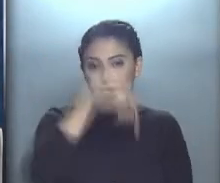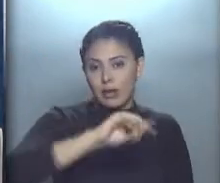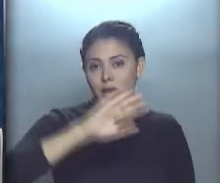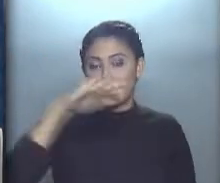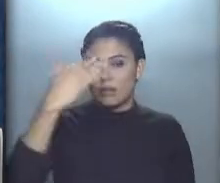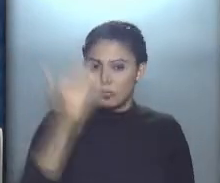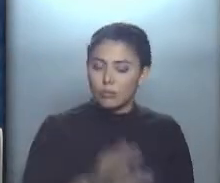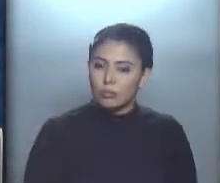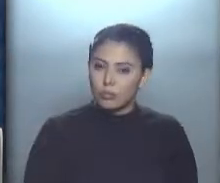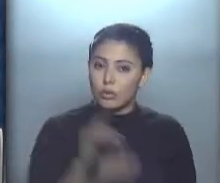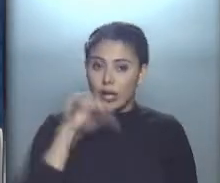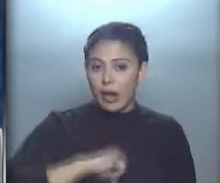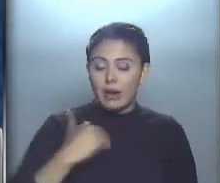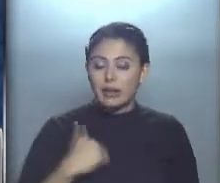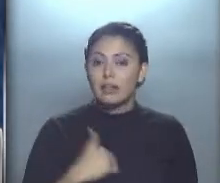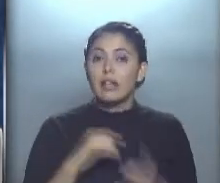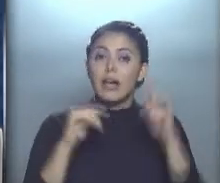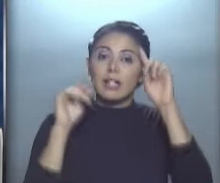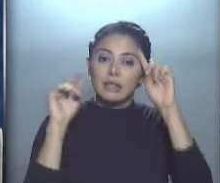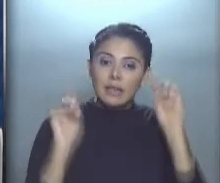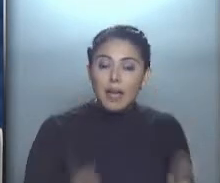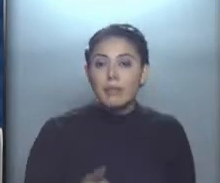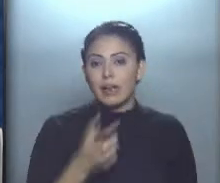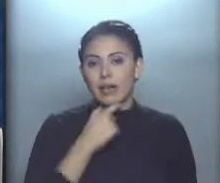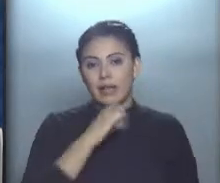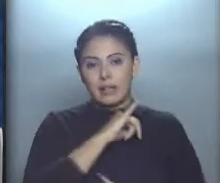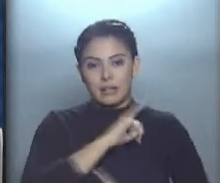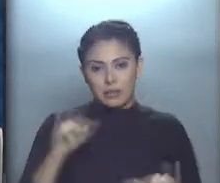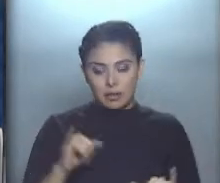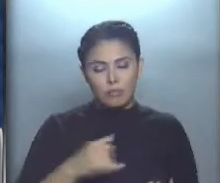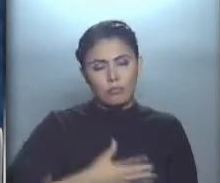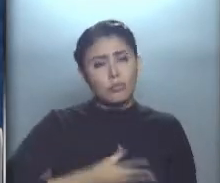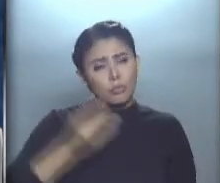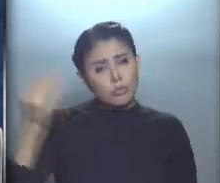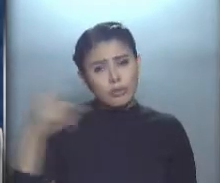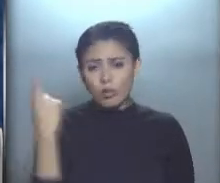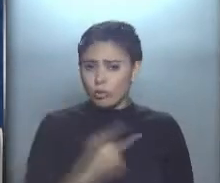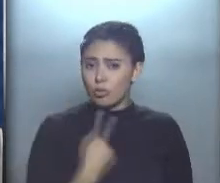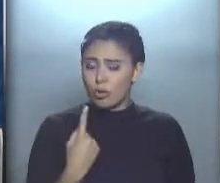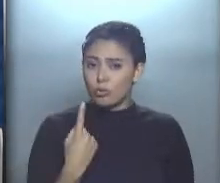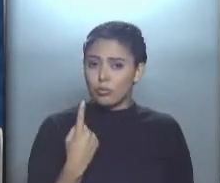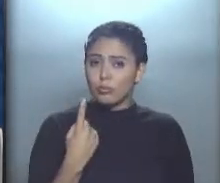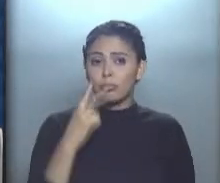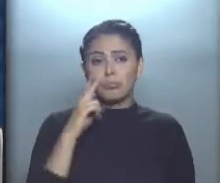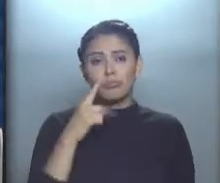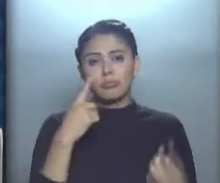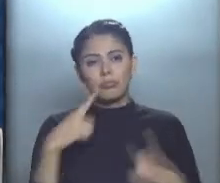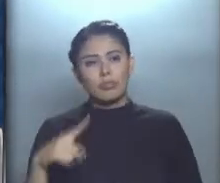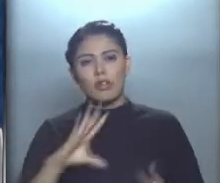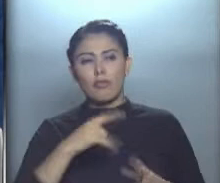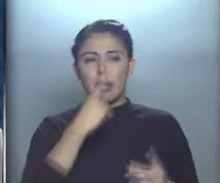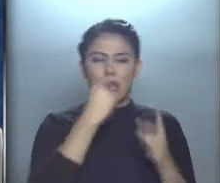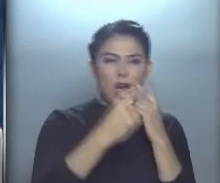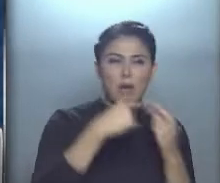futuro del país. Y ahí también quiero resaltar lo siguiente. Muchas veces nosotros observamos determinado tipo de